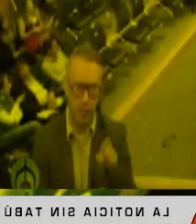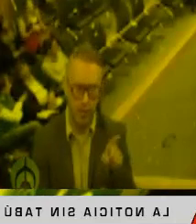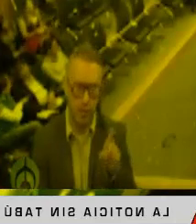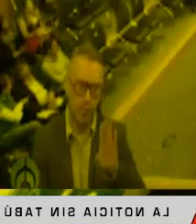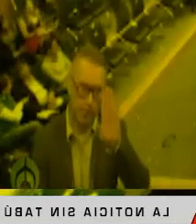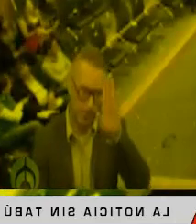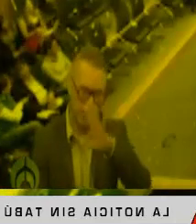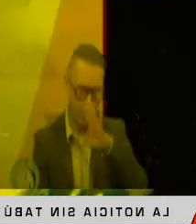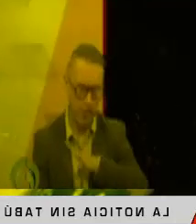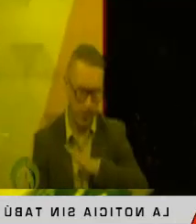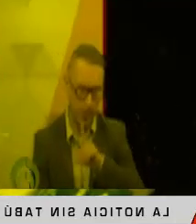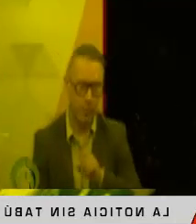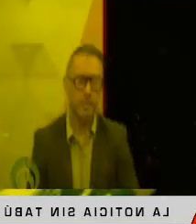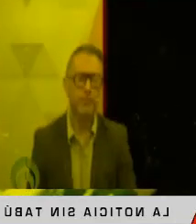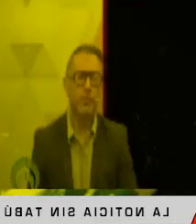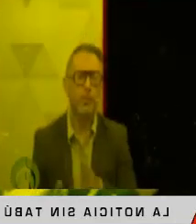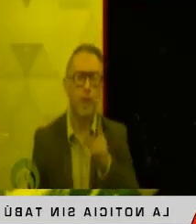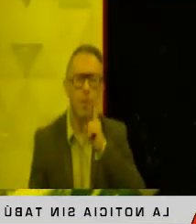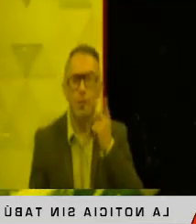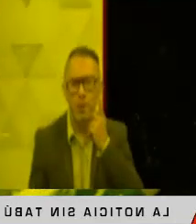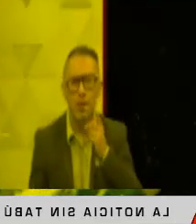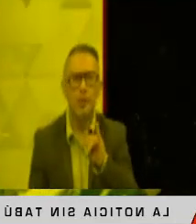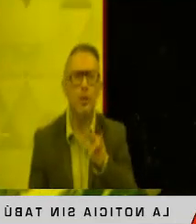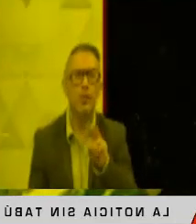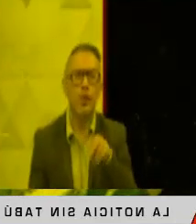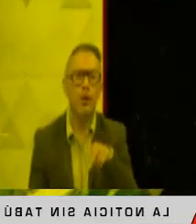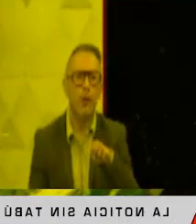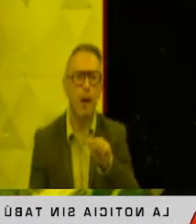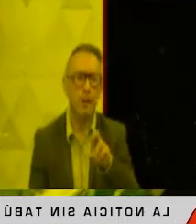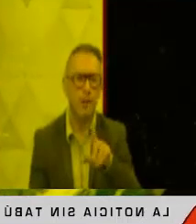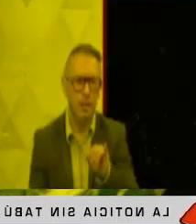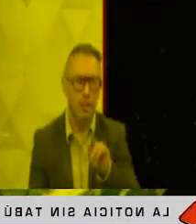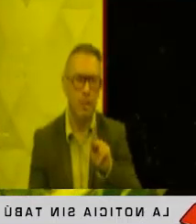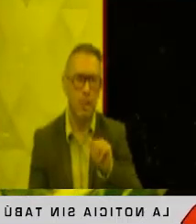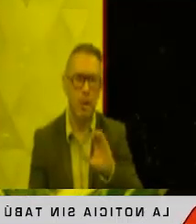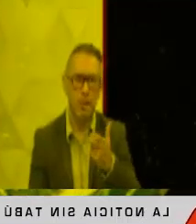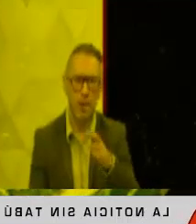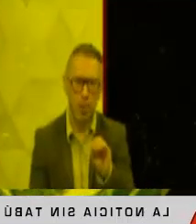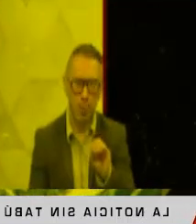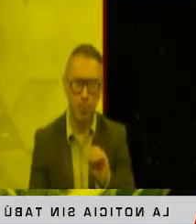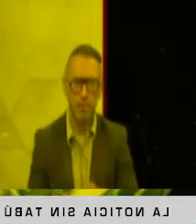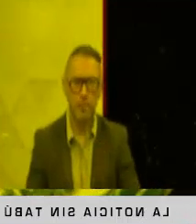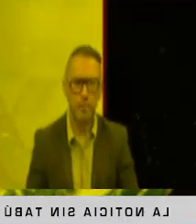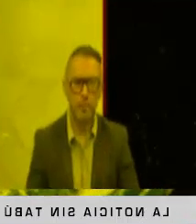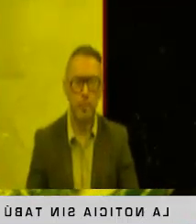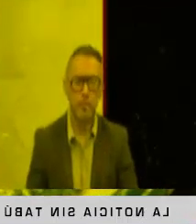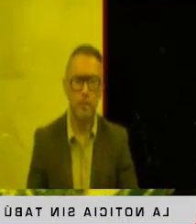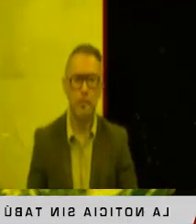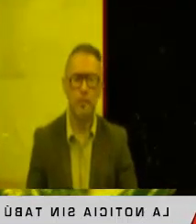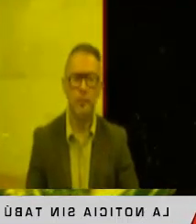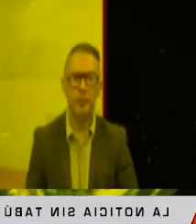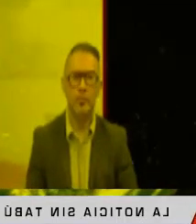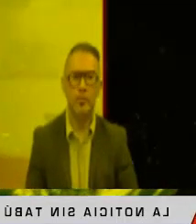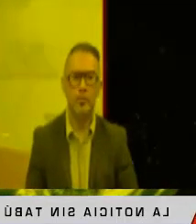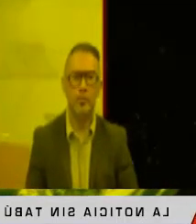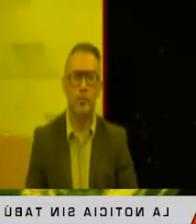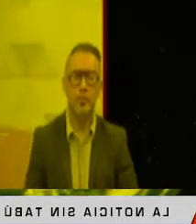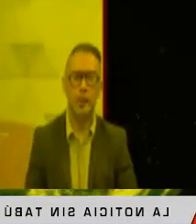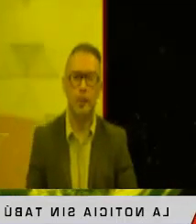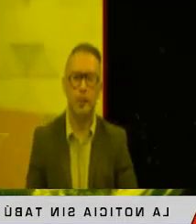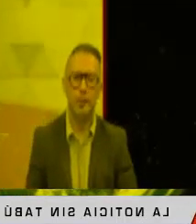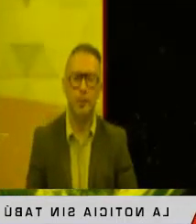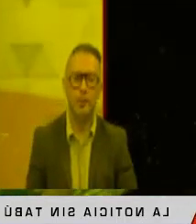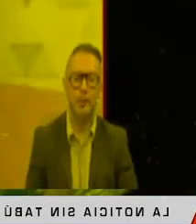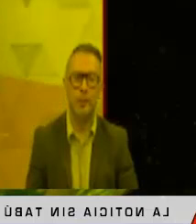instituto no se recibe línea ni de la presidencia de la República ni de alguna secretaría del gobierno ni de un partido político en particular ni de una